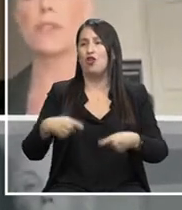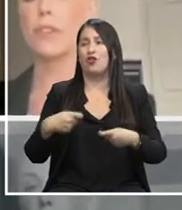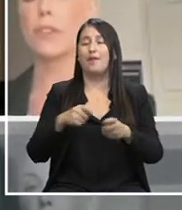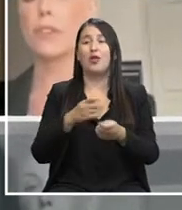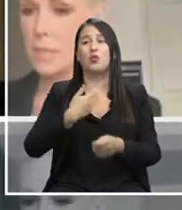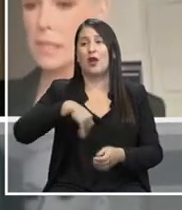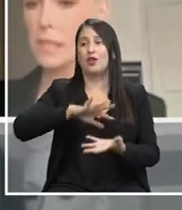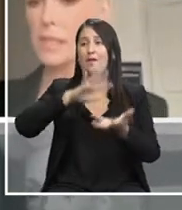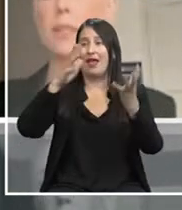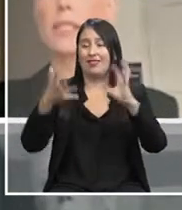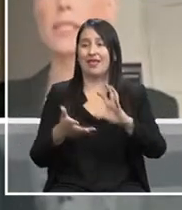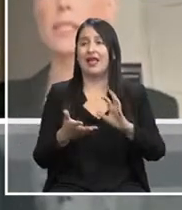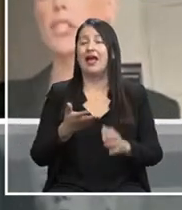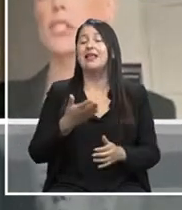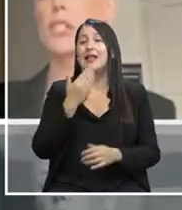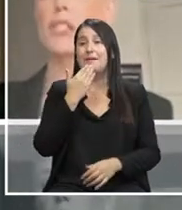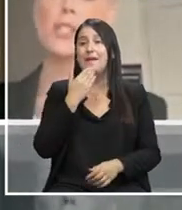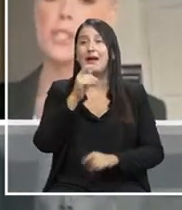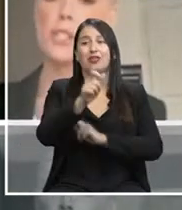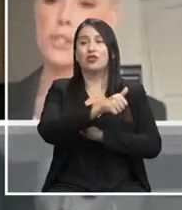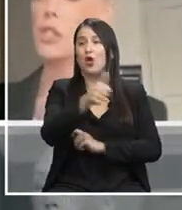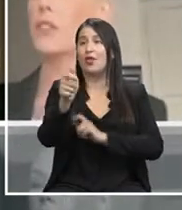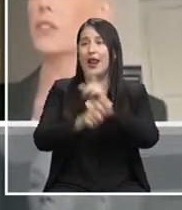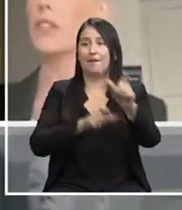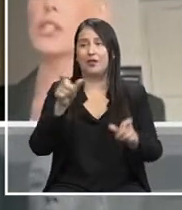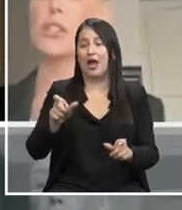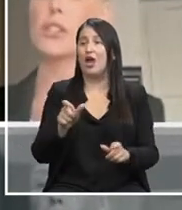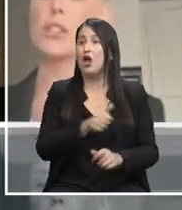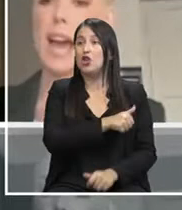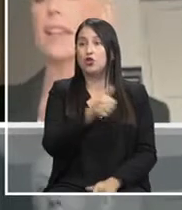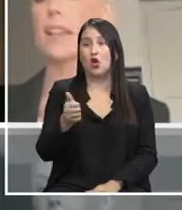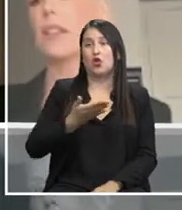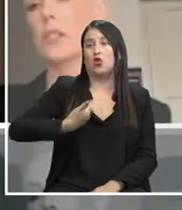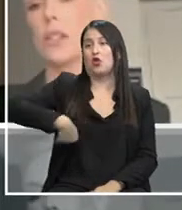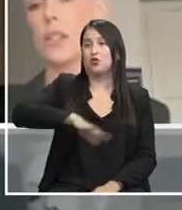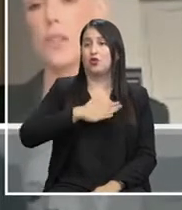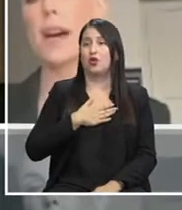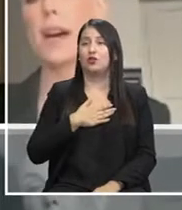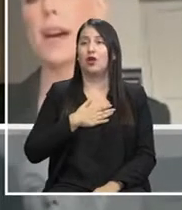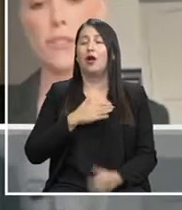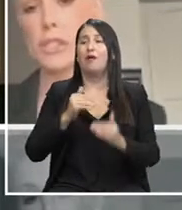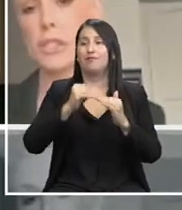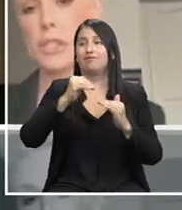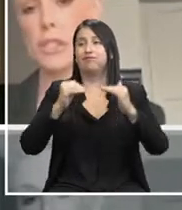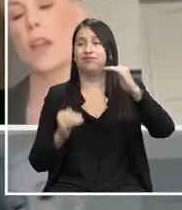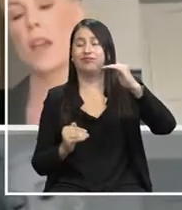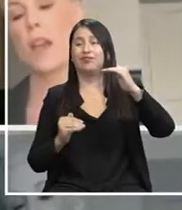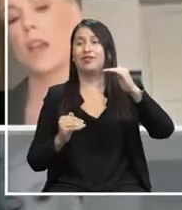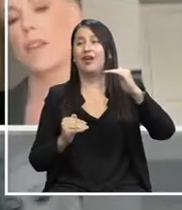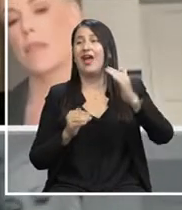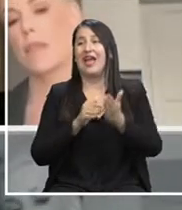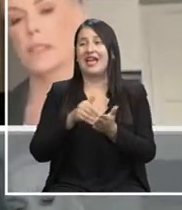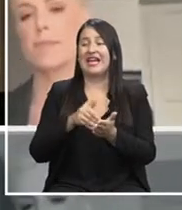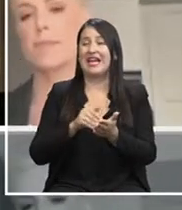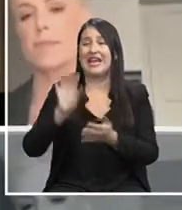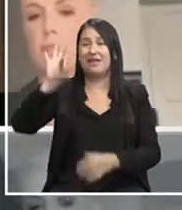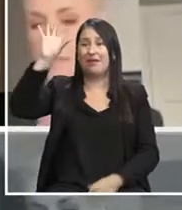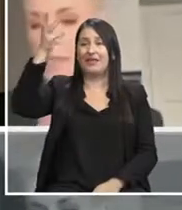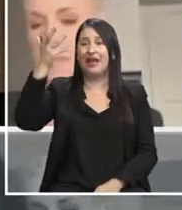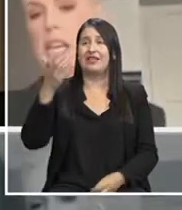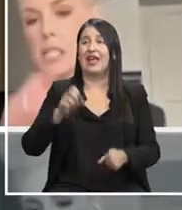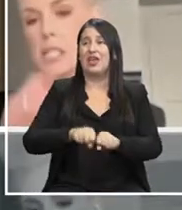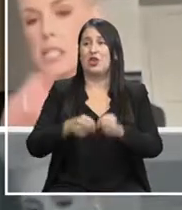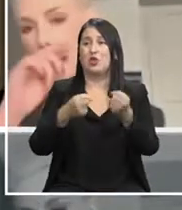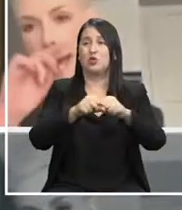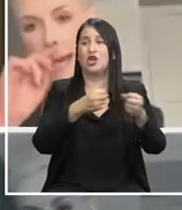tanto, para toda la humanidad, para todos nosotros, en forma de desestabilización climática y destrucción de la naturaleza y